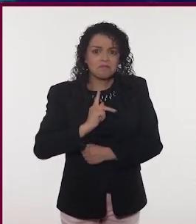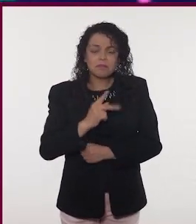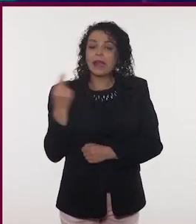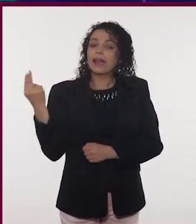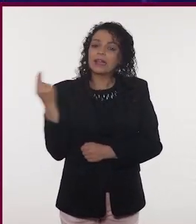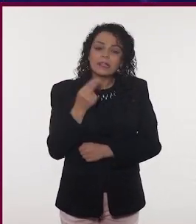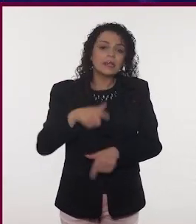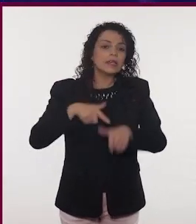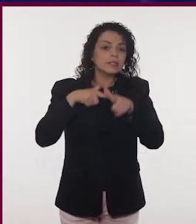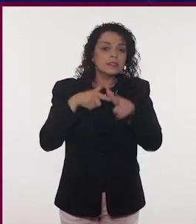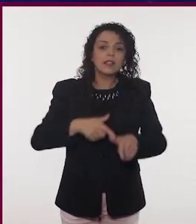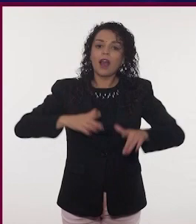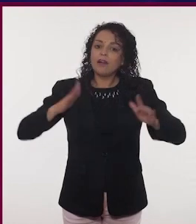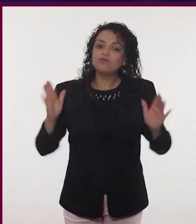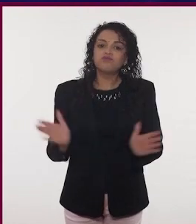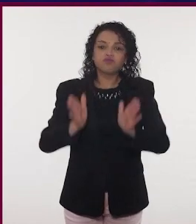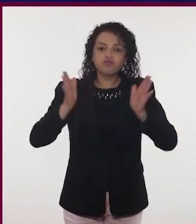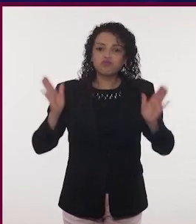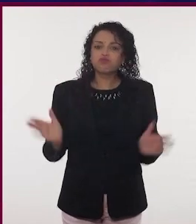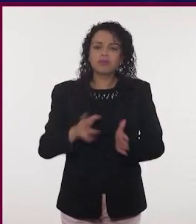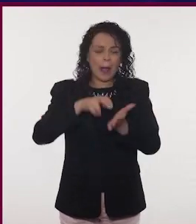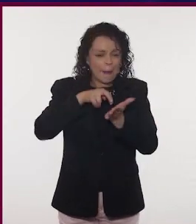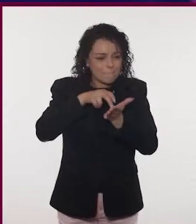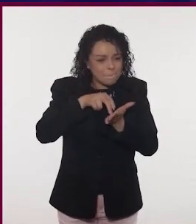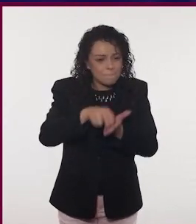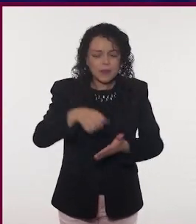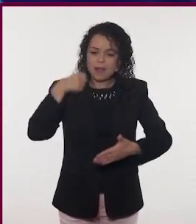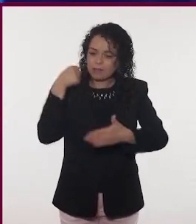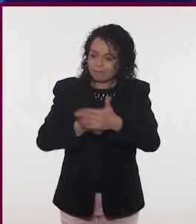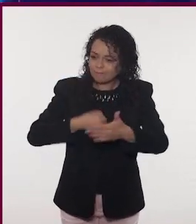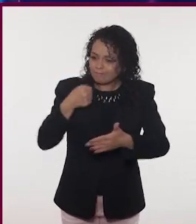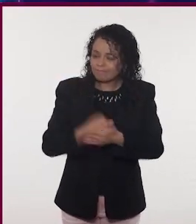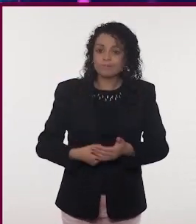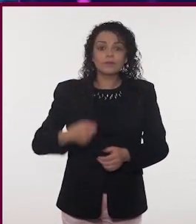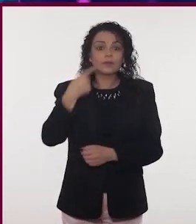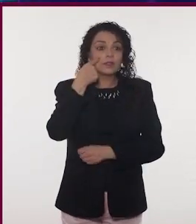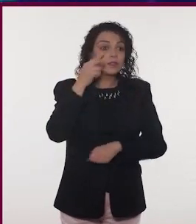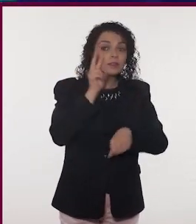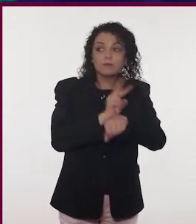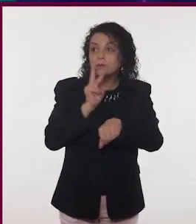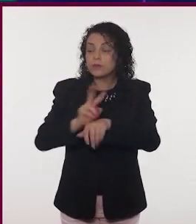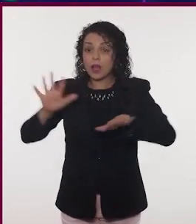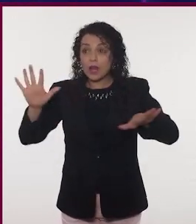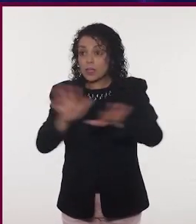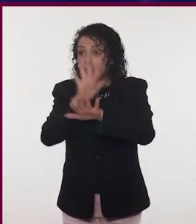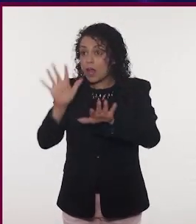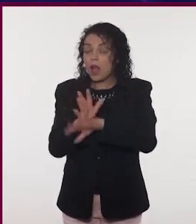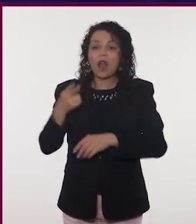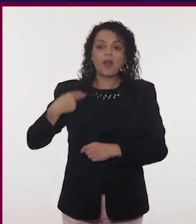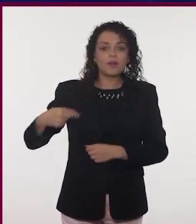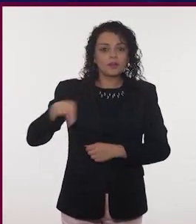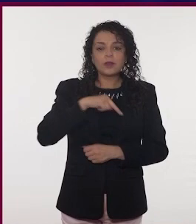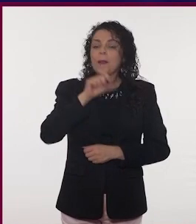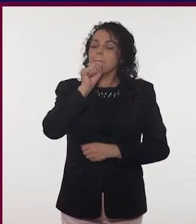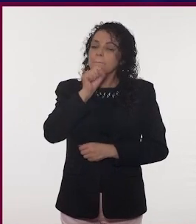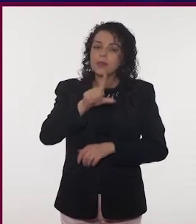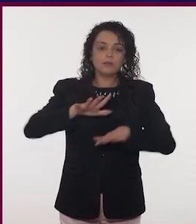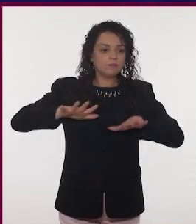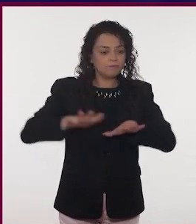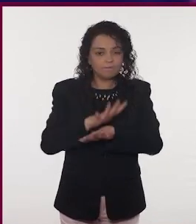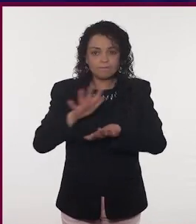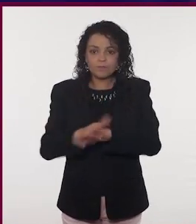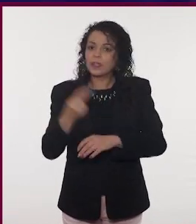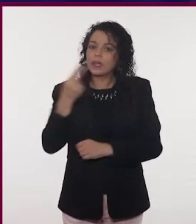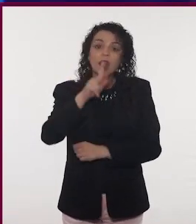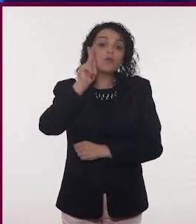seguir hacia adelante y estar alertas a los cambios que están ocurriendo y